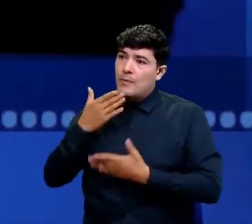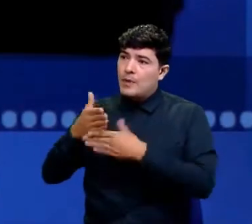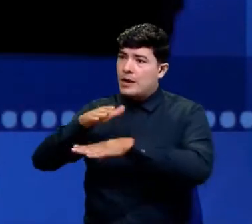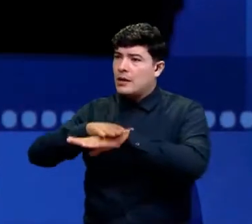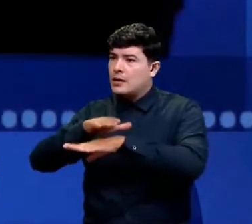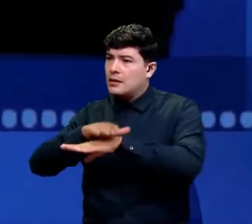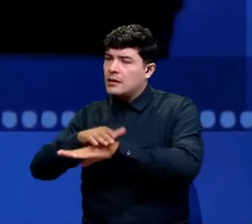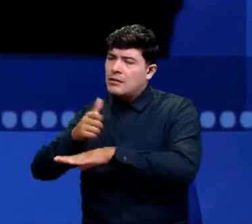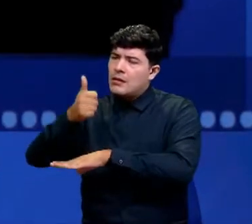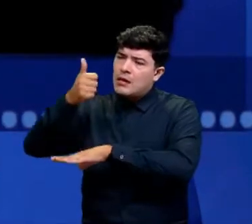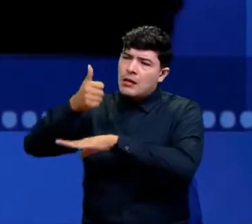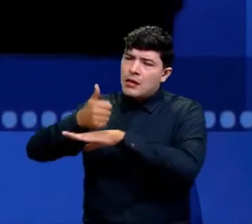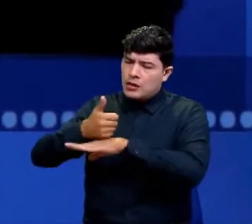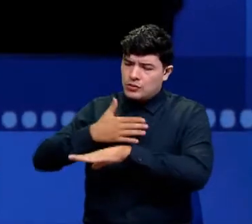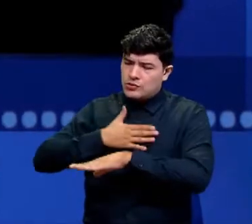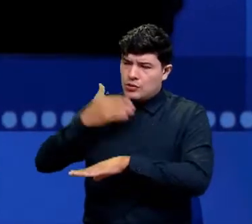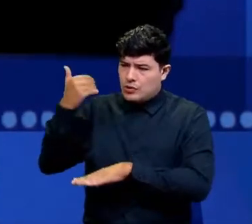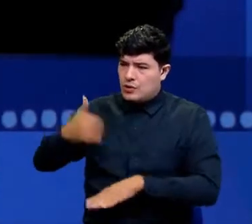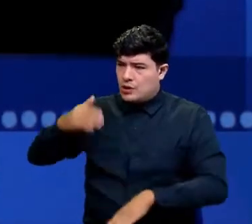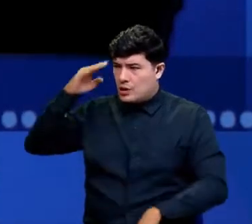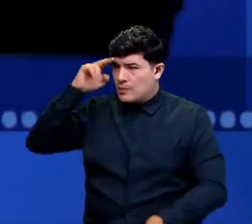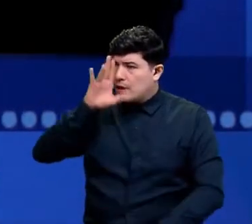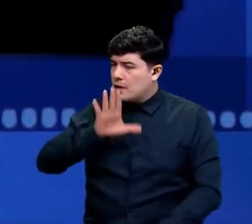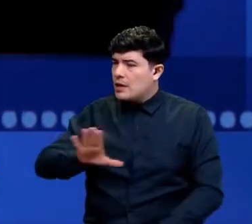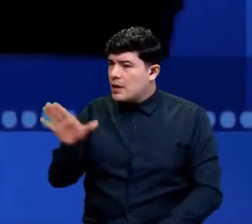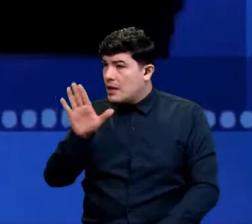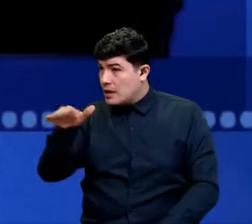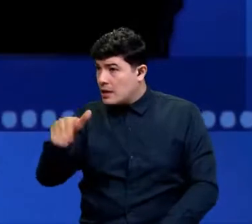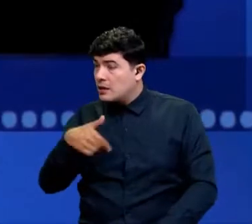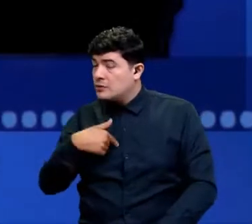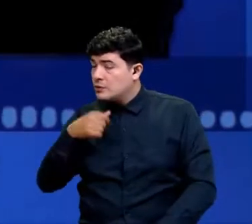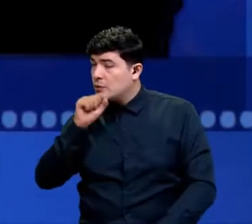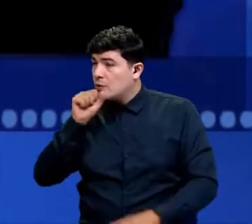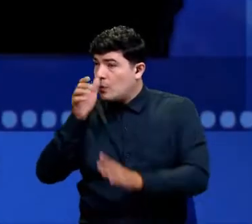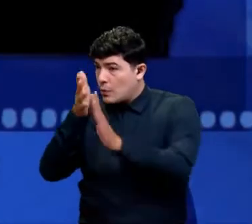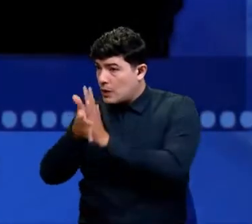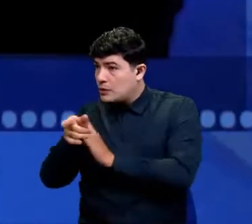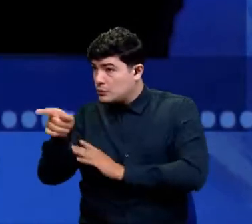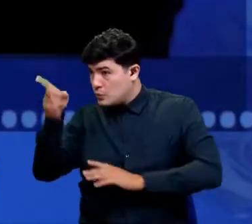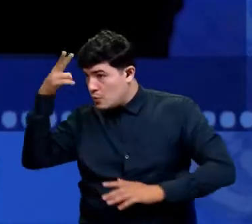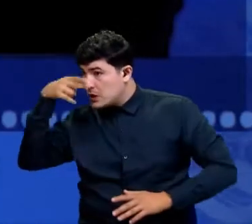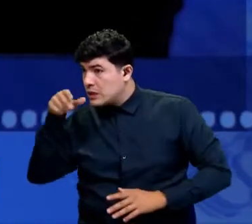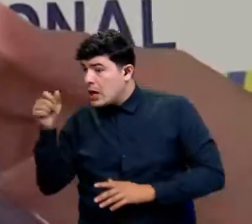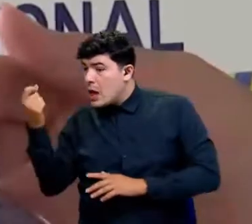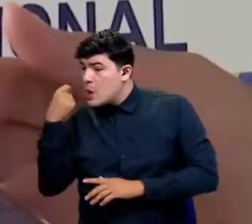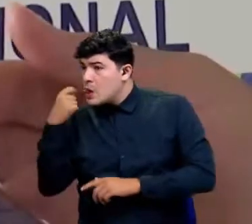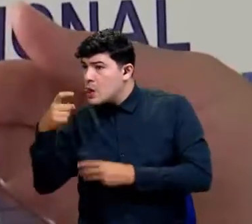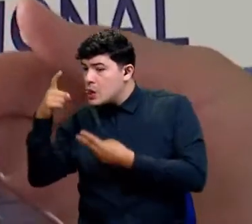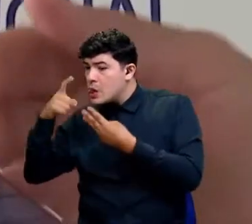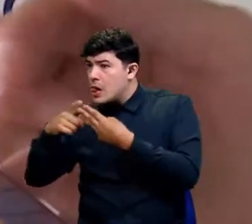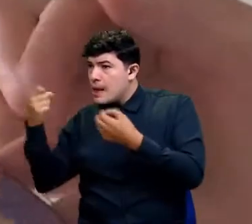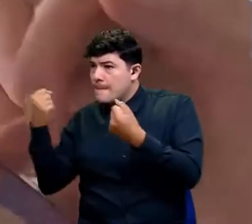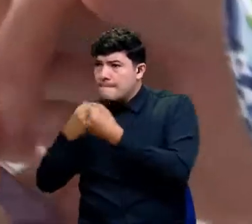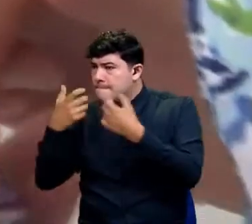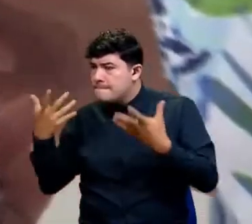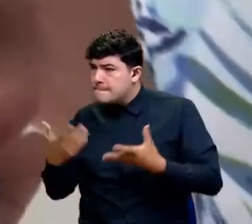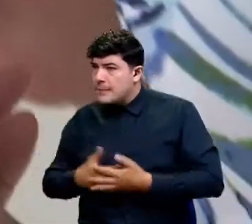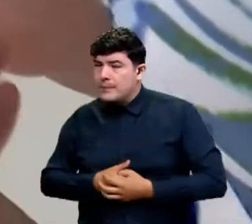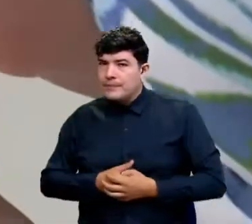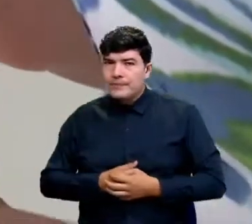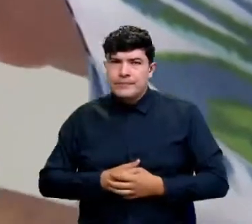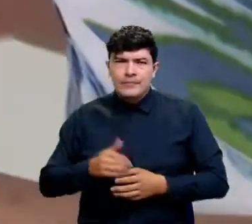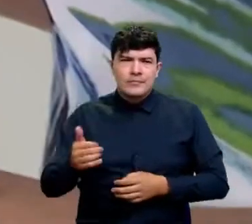policía. Mi señora, su hija acaba de tener un accidente de tránsito. ¿Qué pasó a mi hija? Esta llamada telefónica